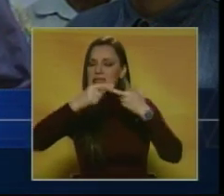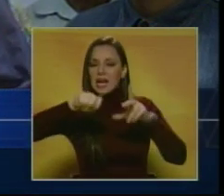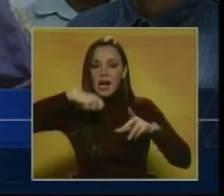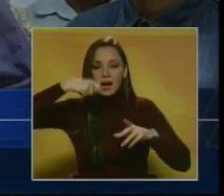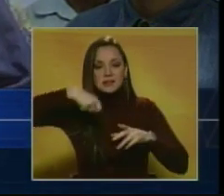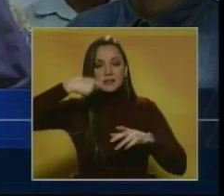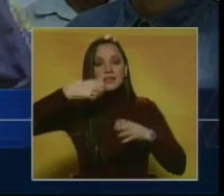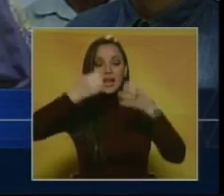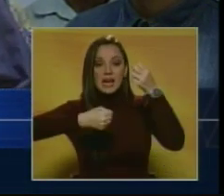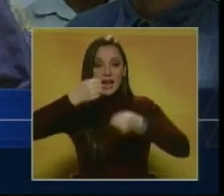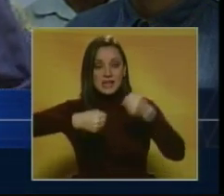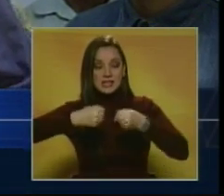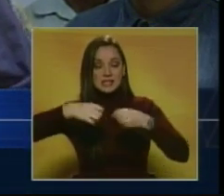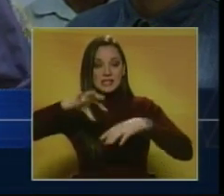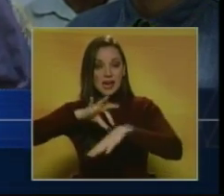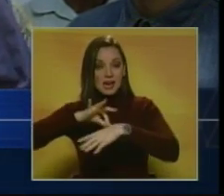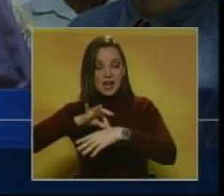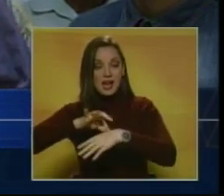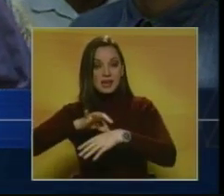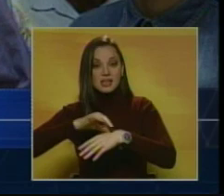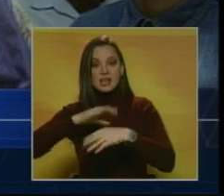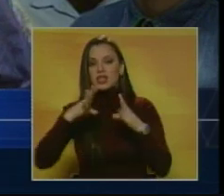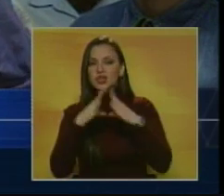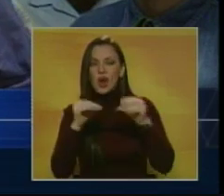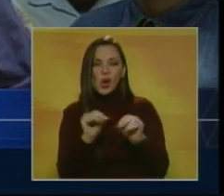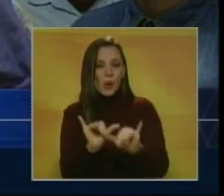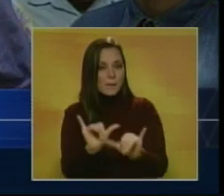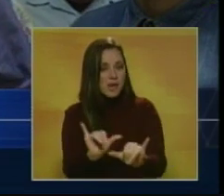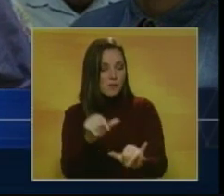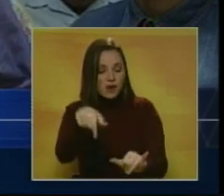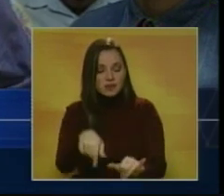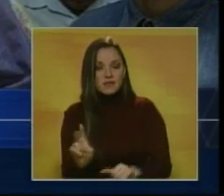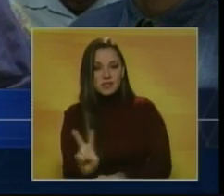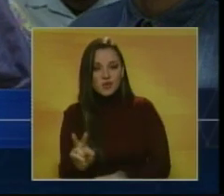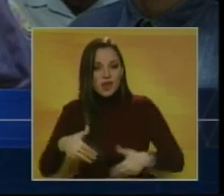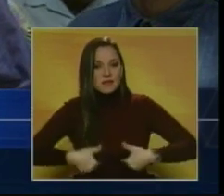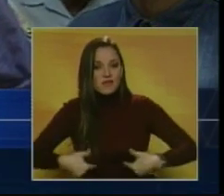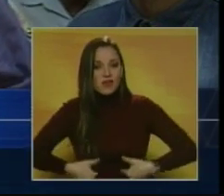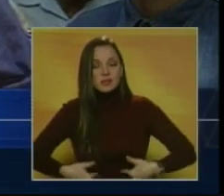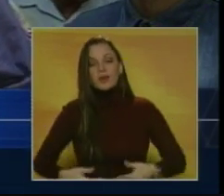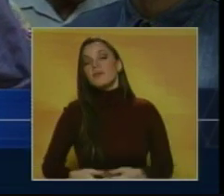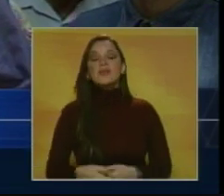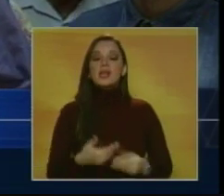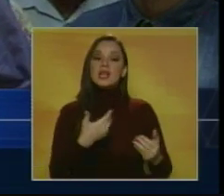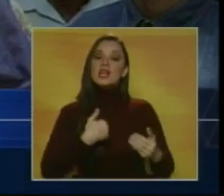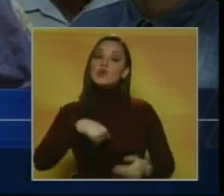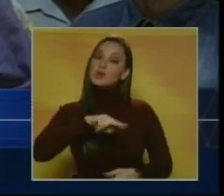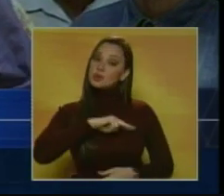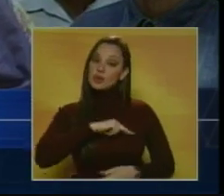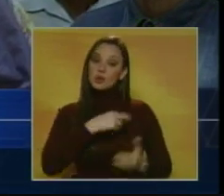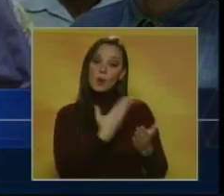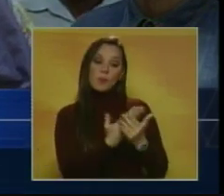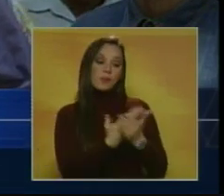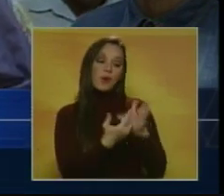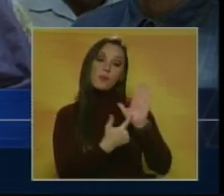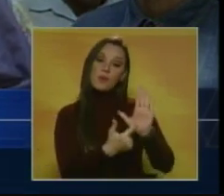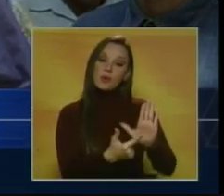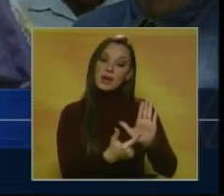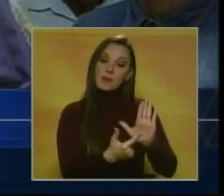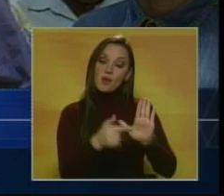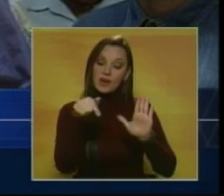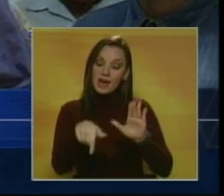la leche, la carne, con esfuerzo nacional. Y para eso, la propuesta de Puente de aumentar